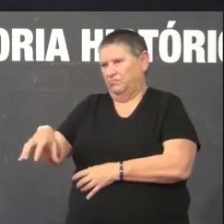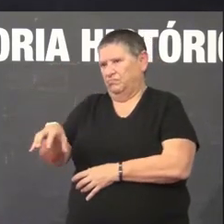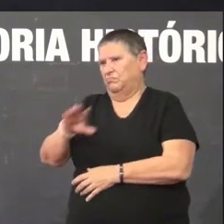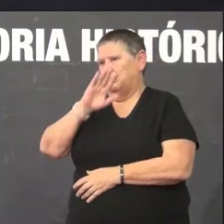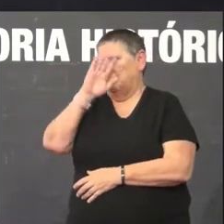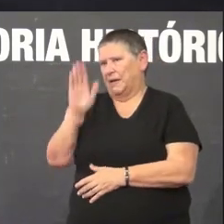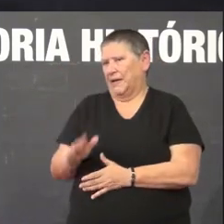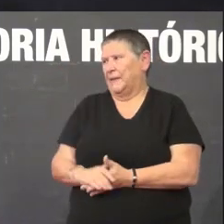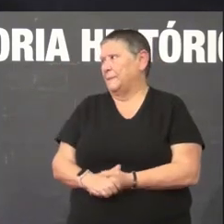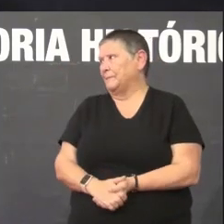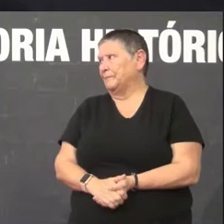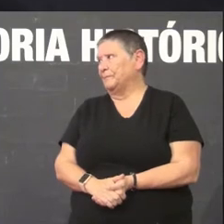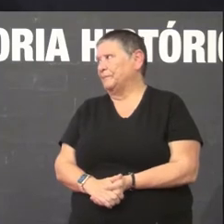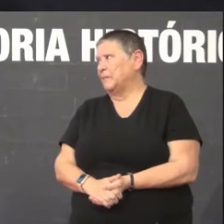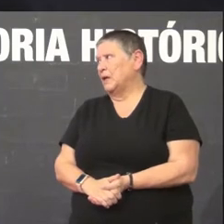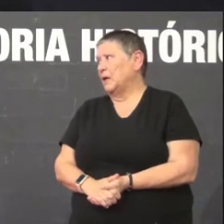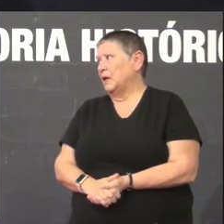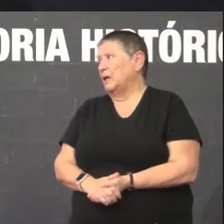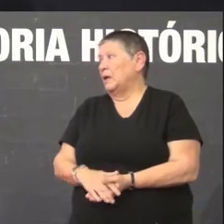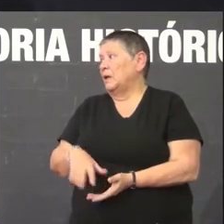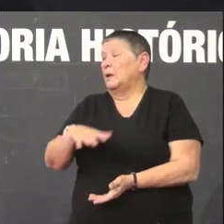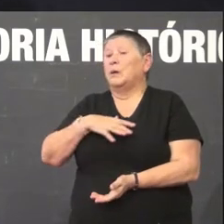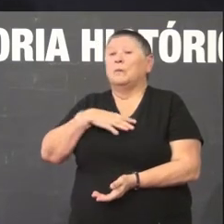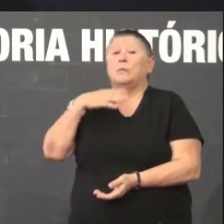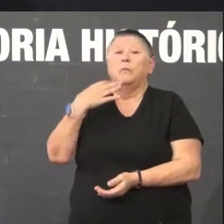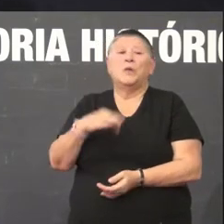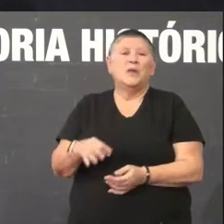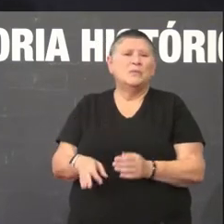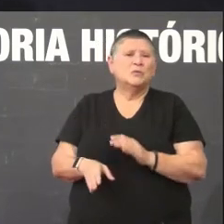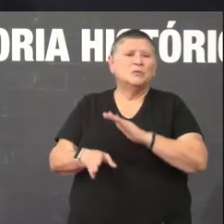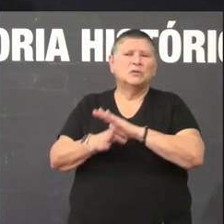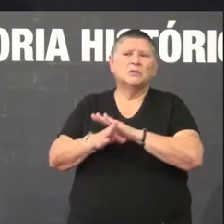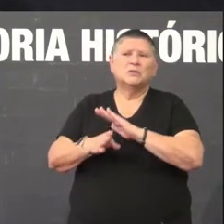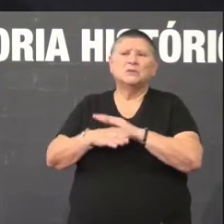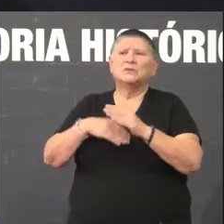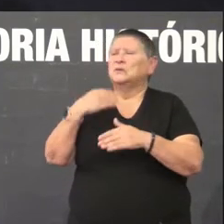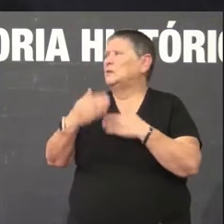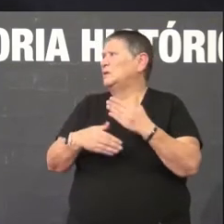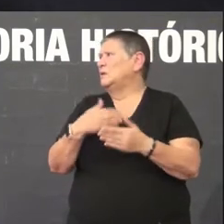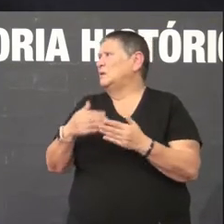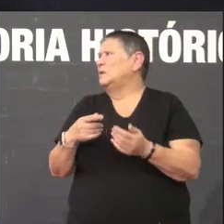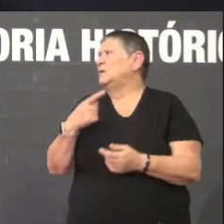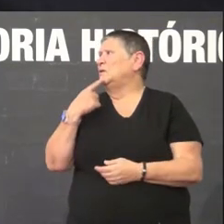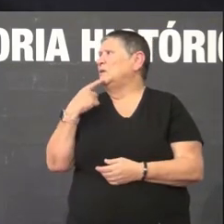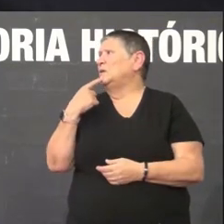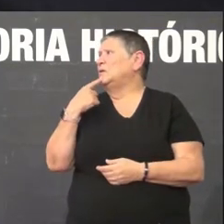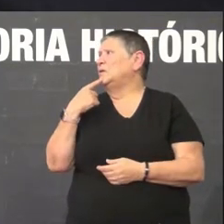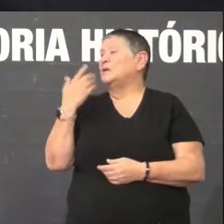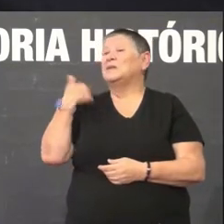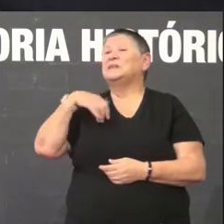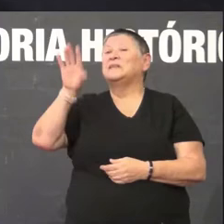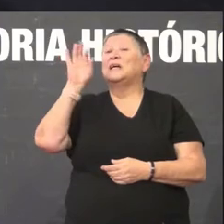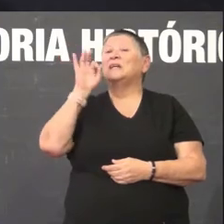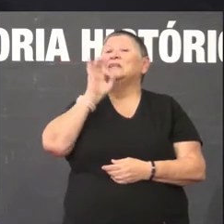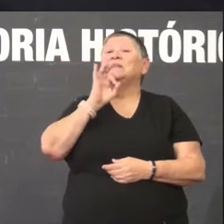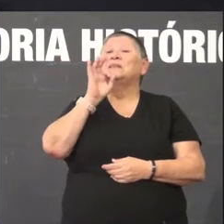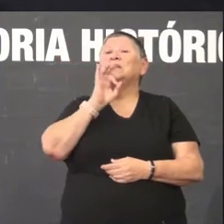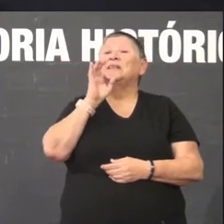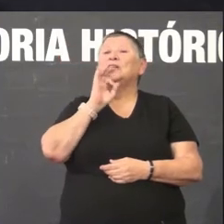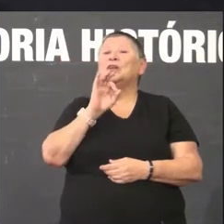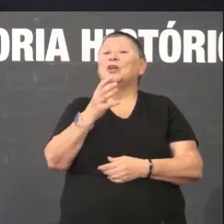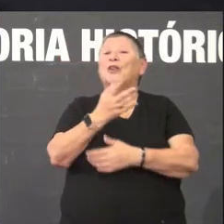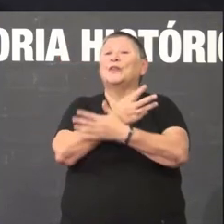bueno, poderíamos acudir incluso a clásicos, como por exemplo Sarmiento, en donde xa no século XVIII